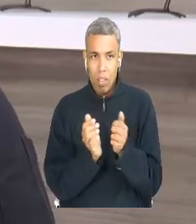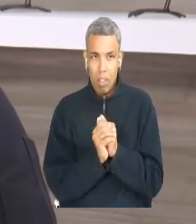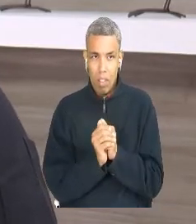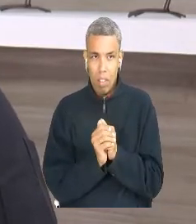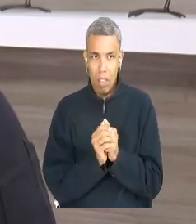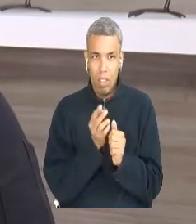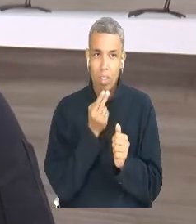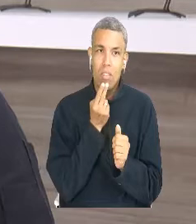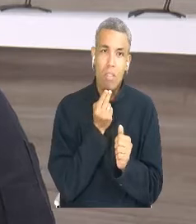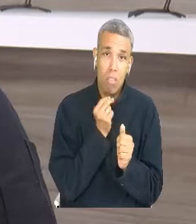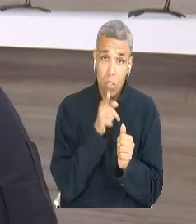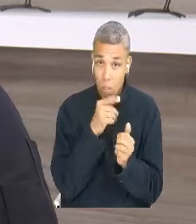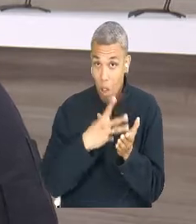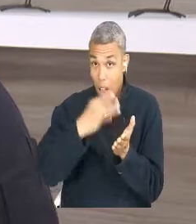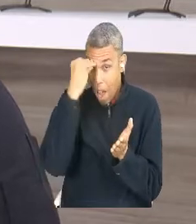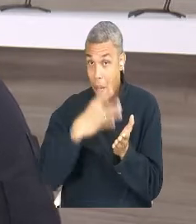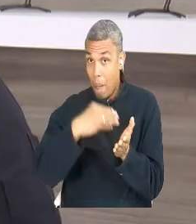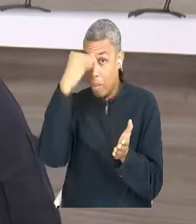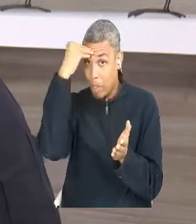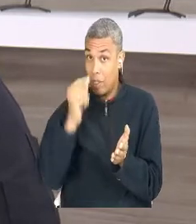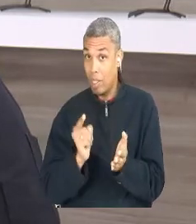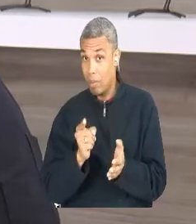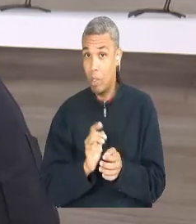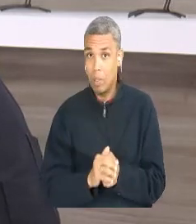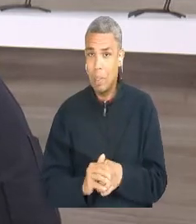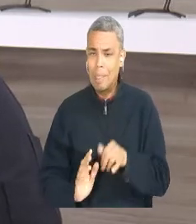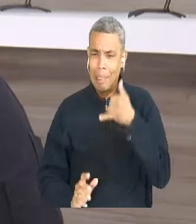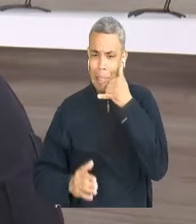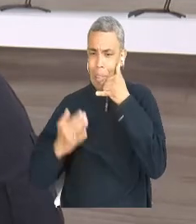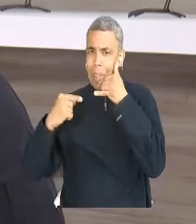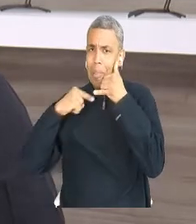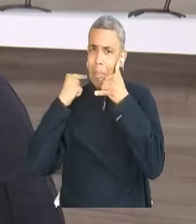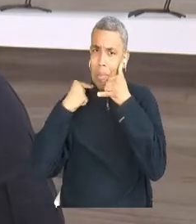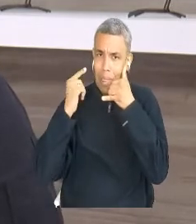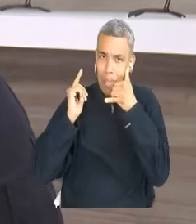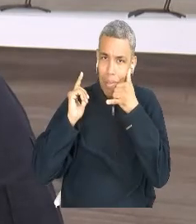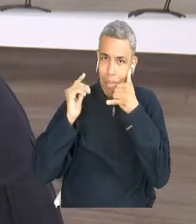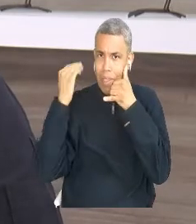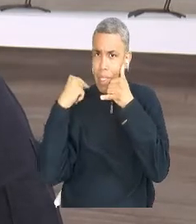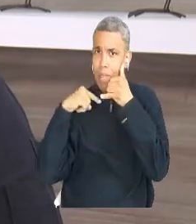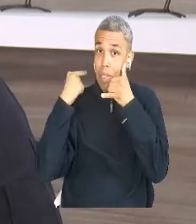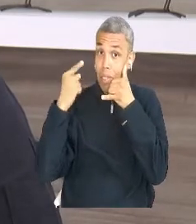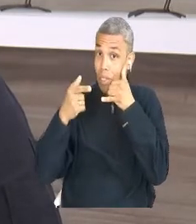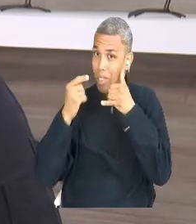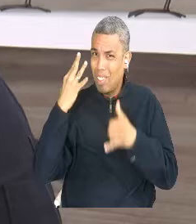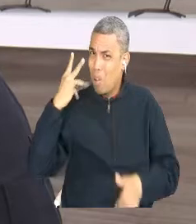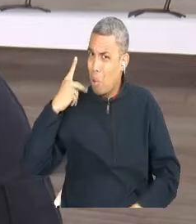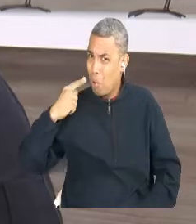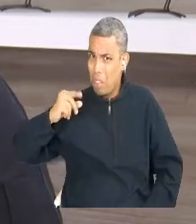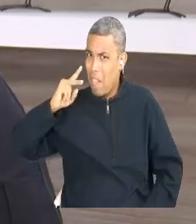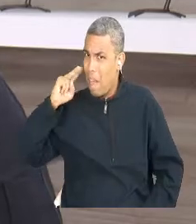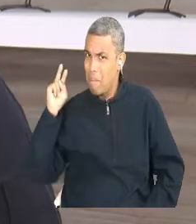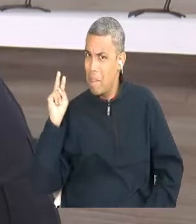dulces? Sí, señor. No he podido llamar, pero siempre los miro. O sea, yo no me miro ningún programa de Nace